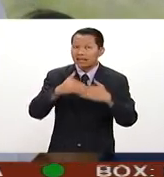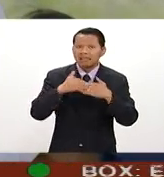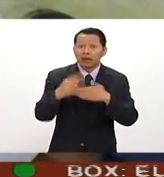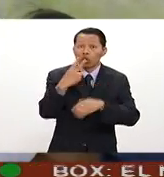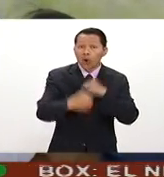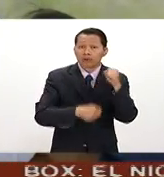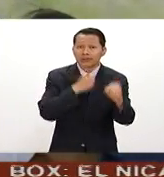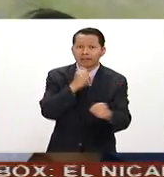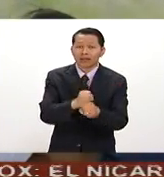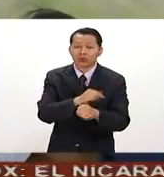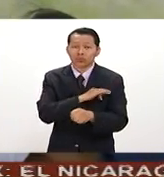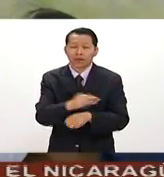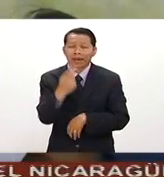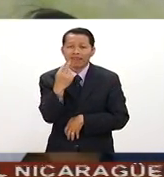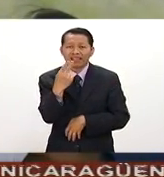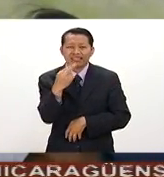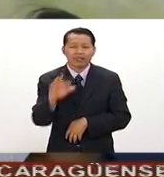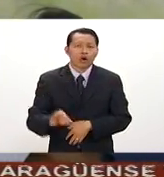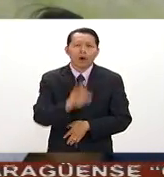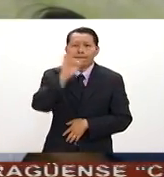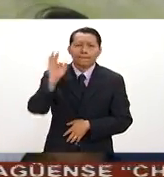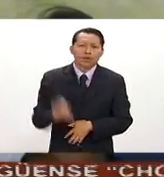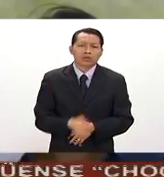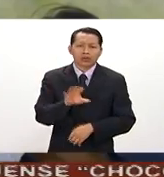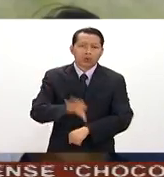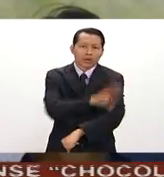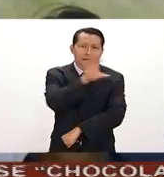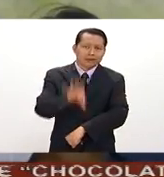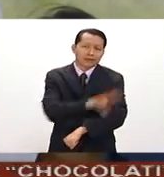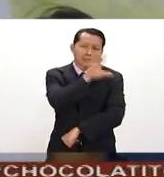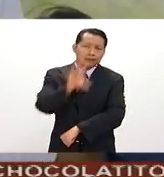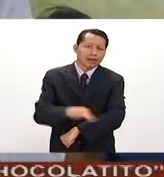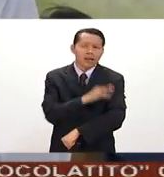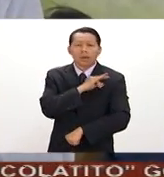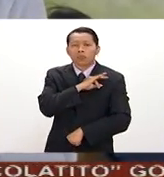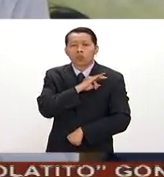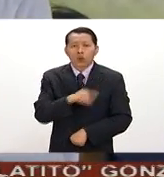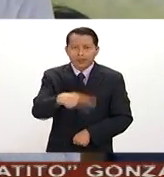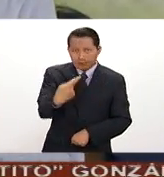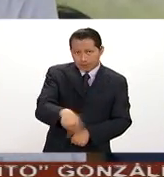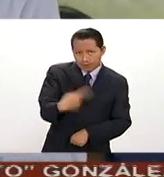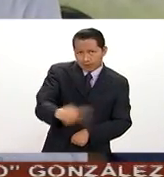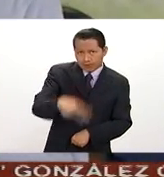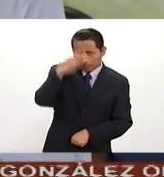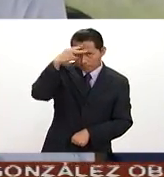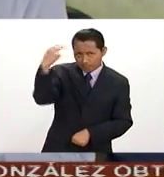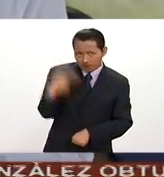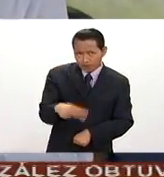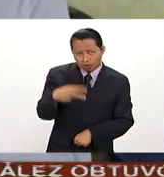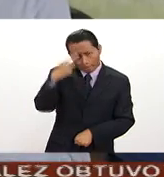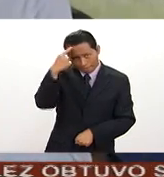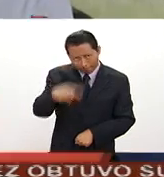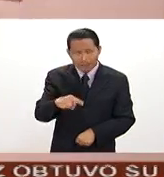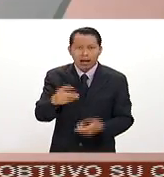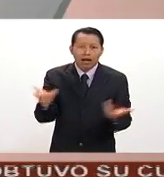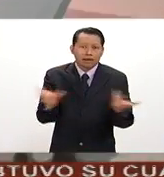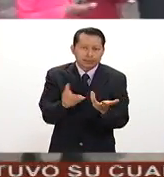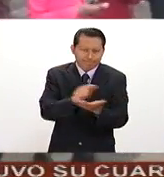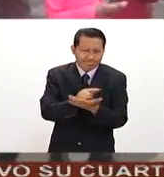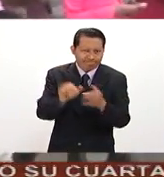menos 25% de la electricidad sea generada a través de fuentes